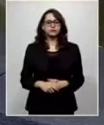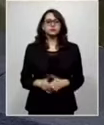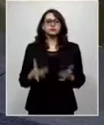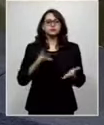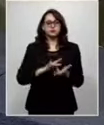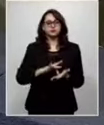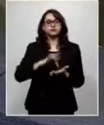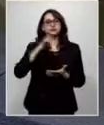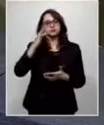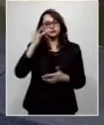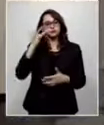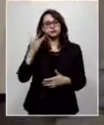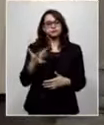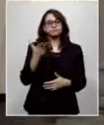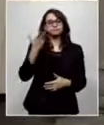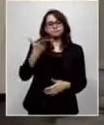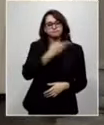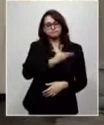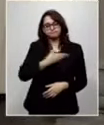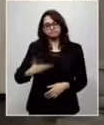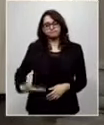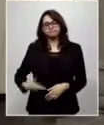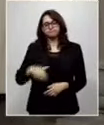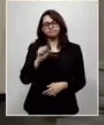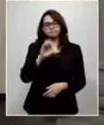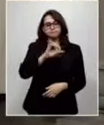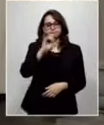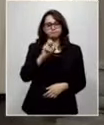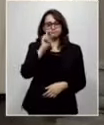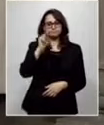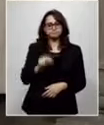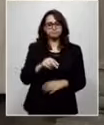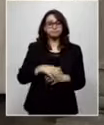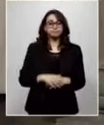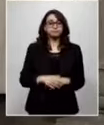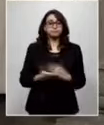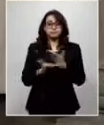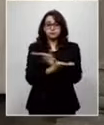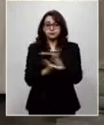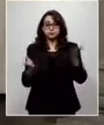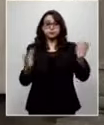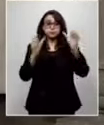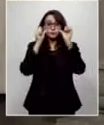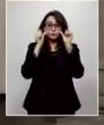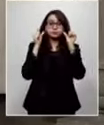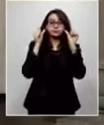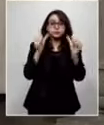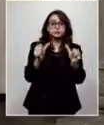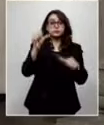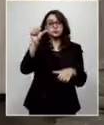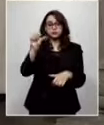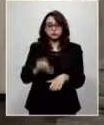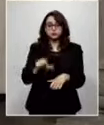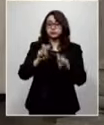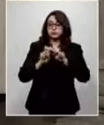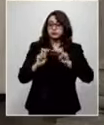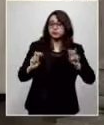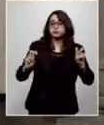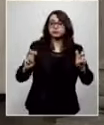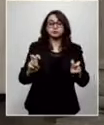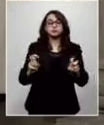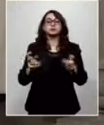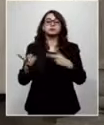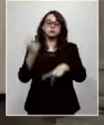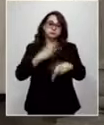Gracias, ministro presidente. Agradecemos la participación de quienes nos acompañaron en este evento, en el Presidium,